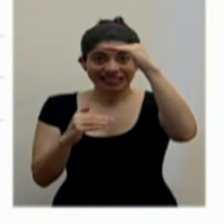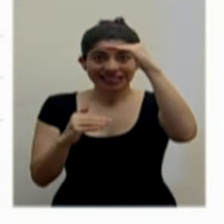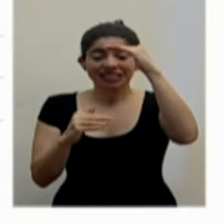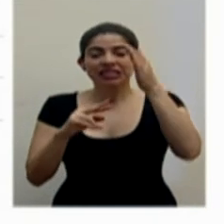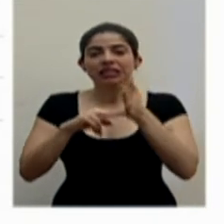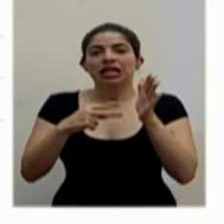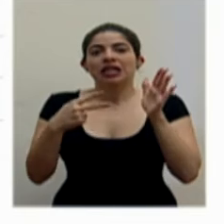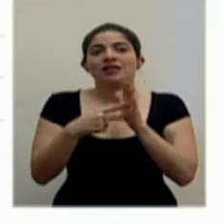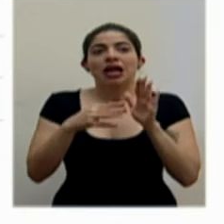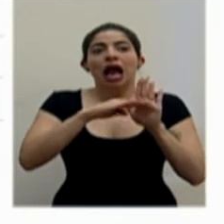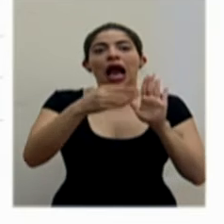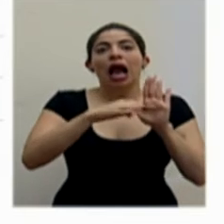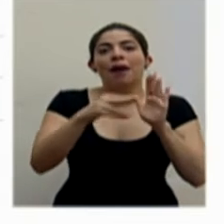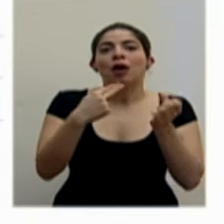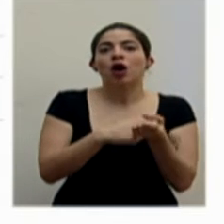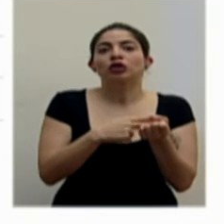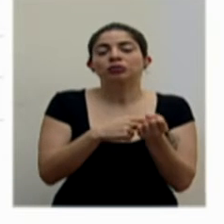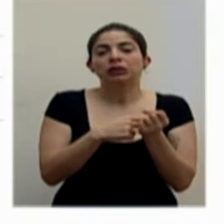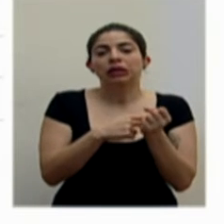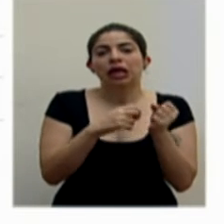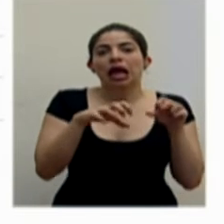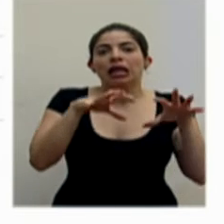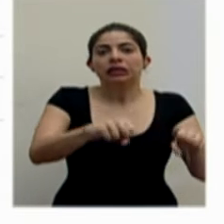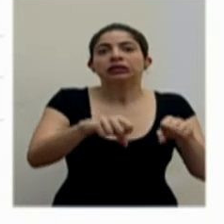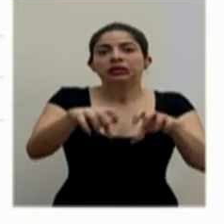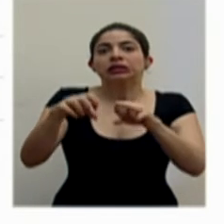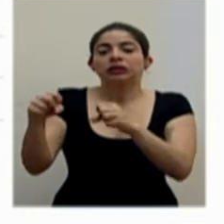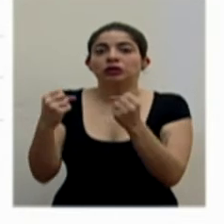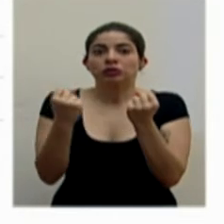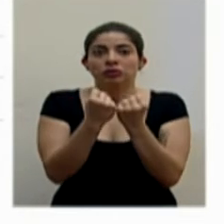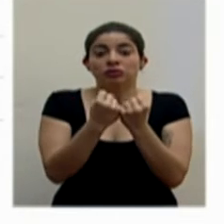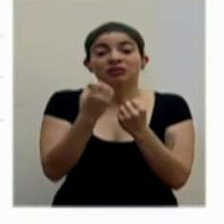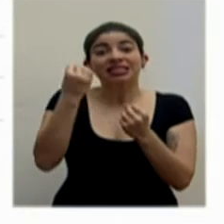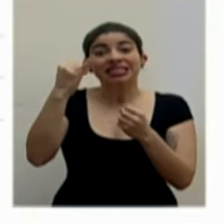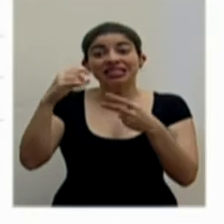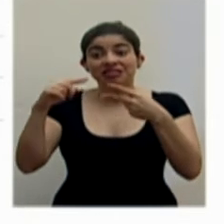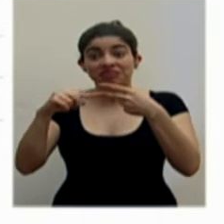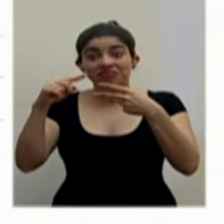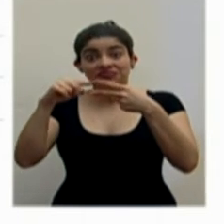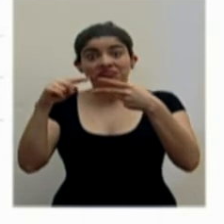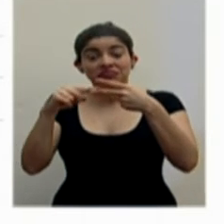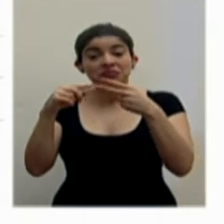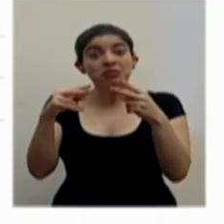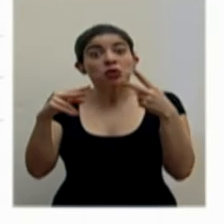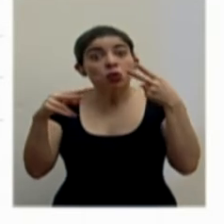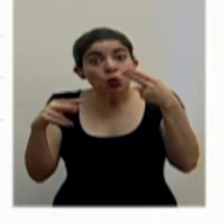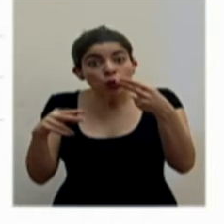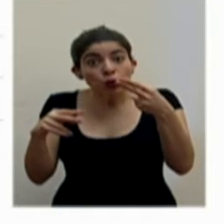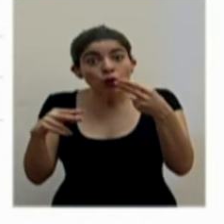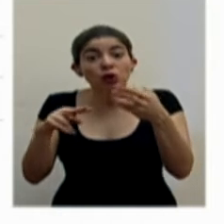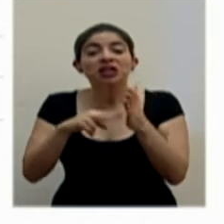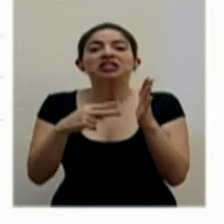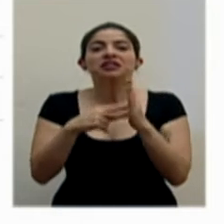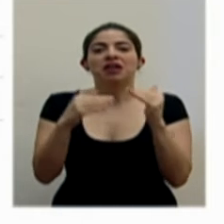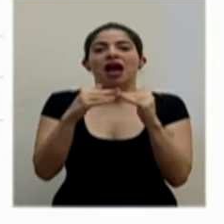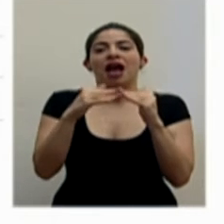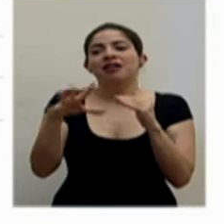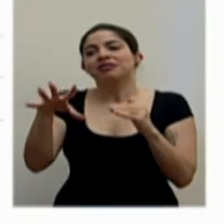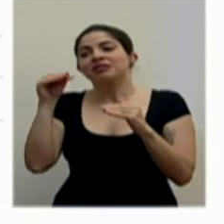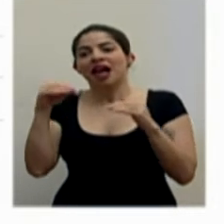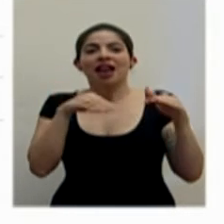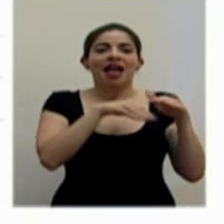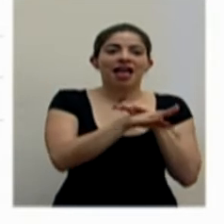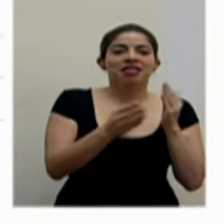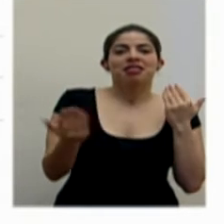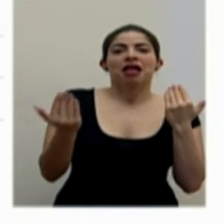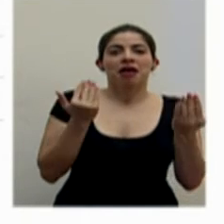alta demanda de camas de hospitalización. Si van balanceados, van saliendo y van entrando al mismo ritmo, ahí no hay problema. Pero en